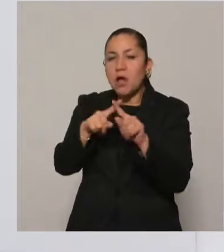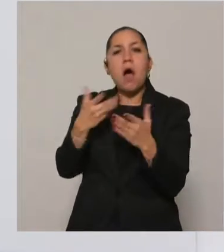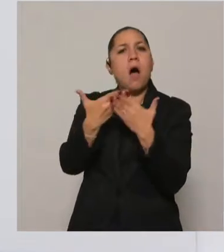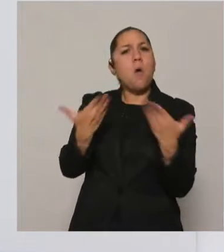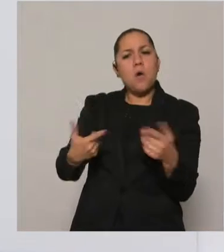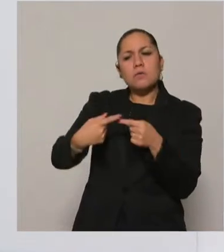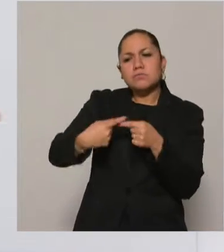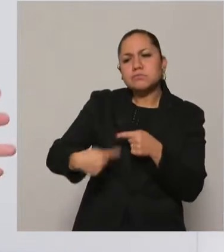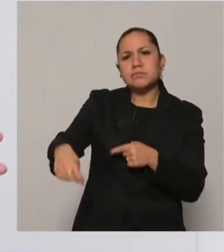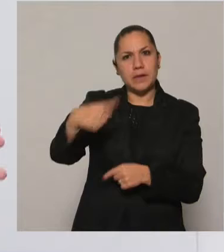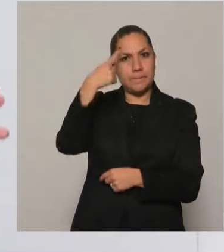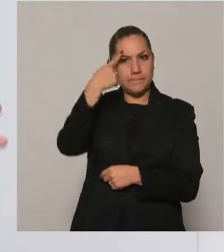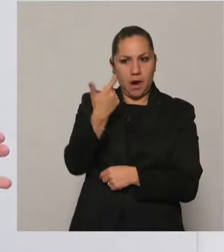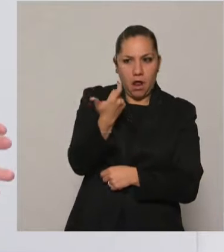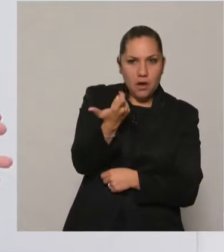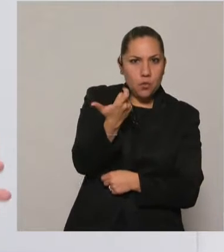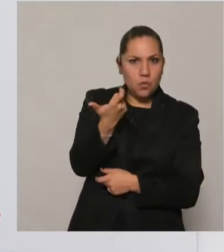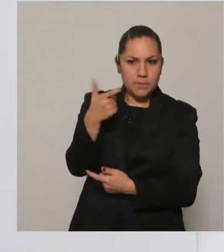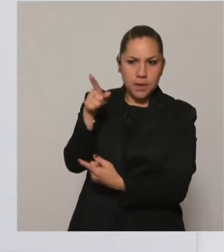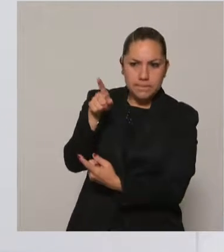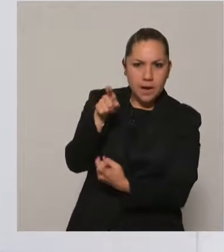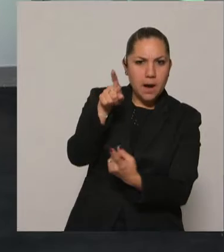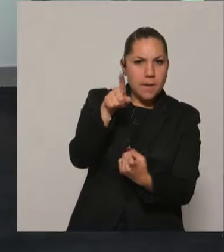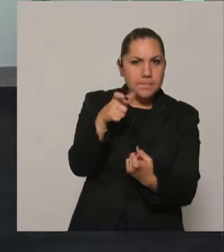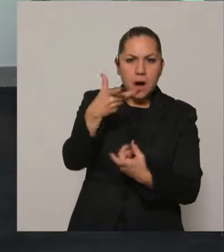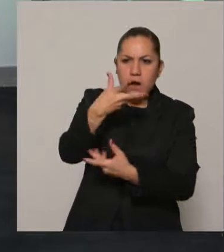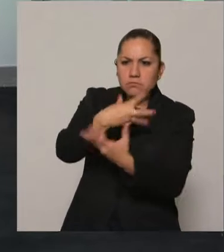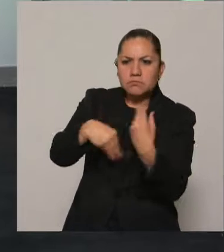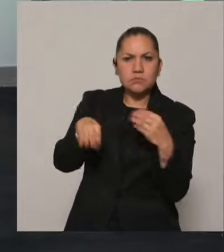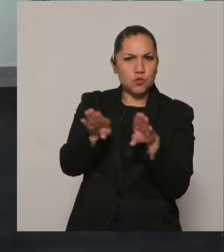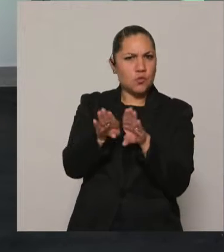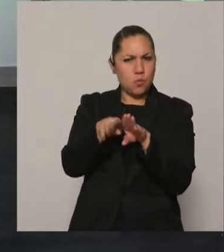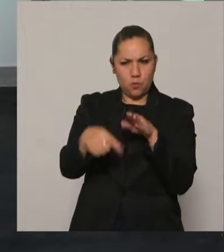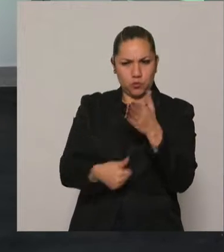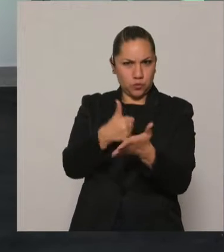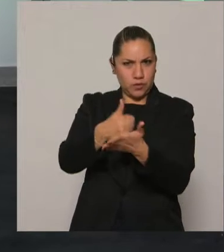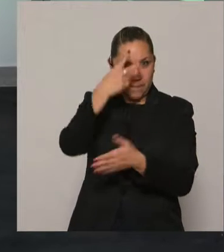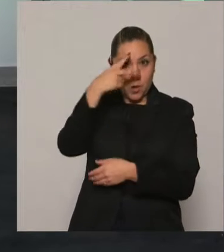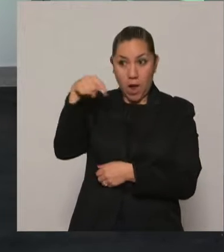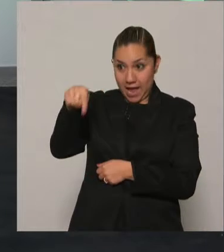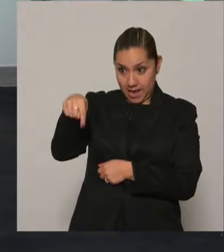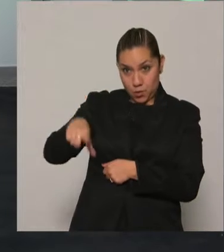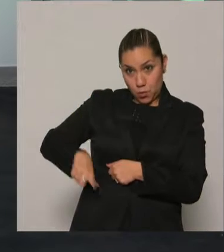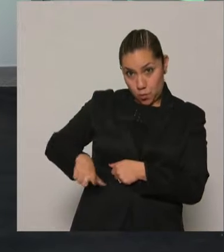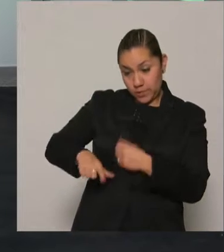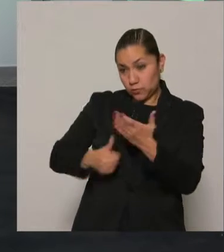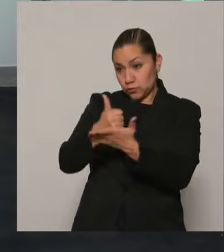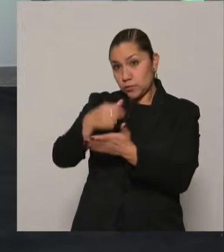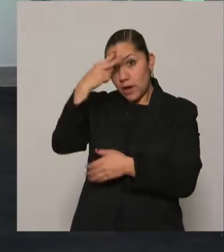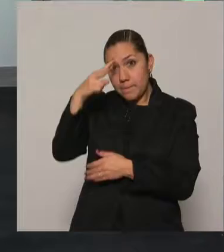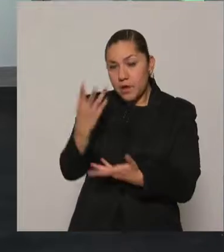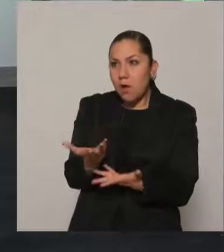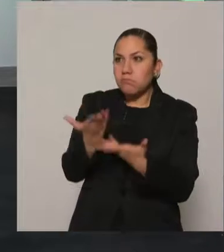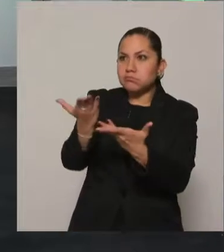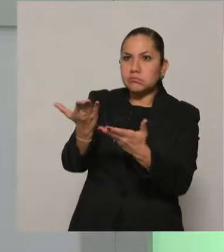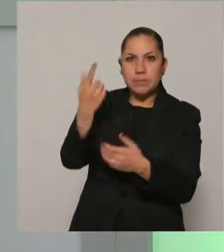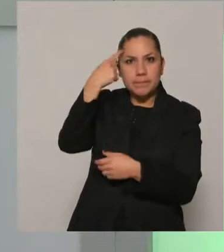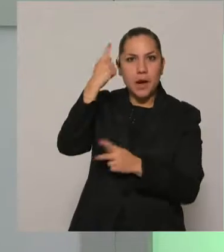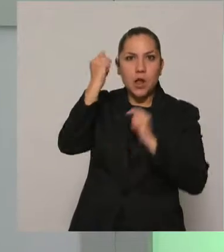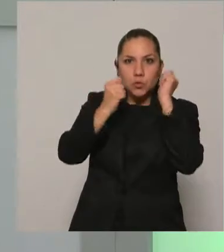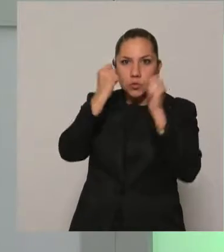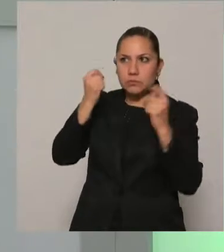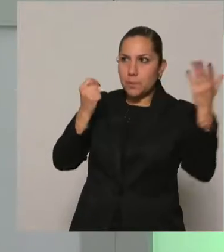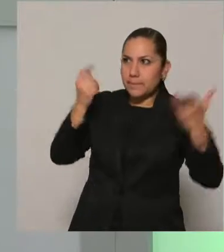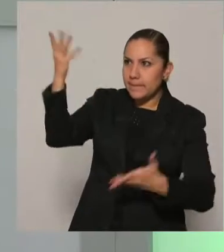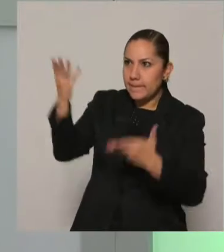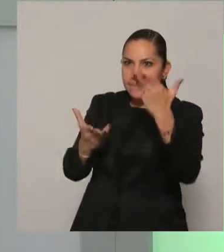Ciudad de México? Y sobre todo, ¿qué está haciendo la Secretaría de Turismo para fomentar que en estas fechas pues se haga turismo a nivel local? Bueno, lo que